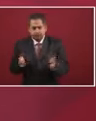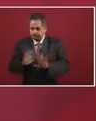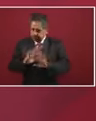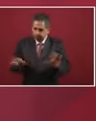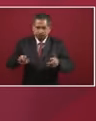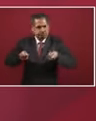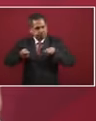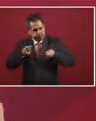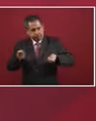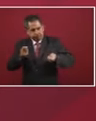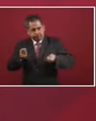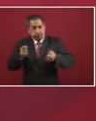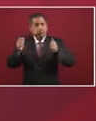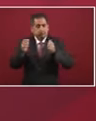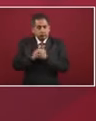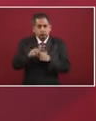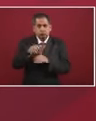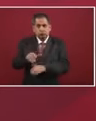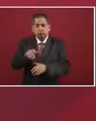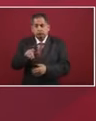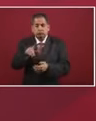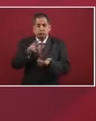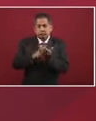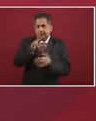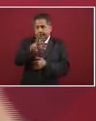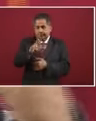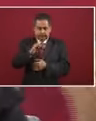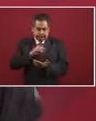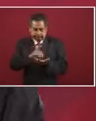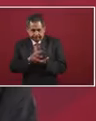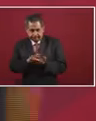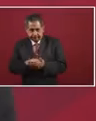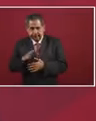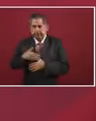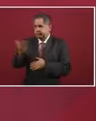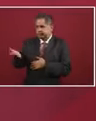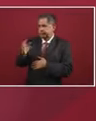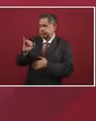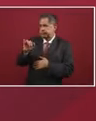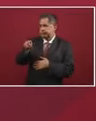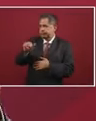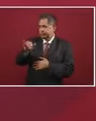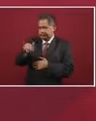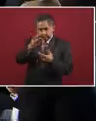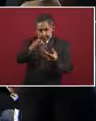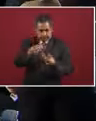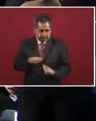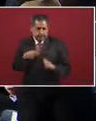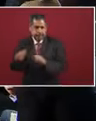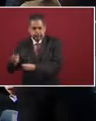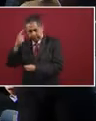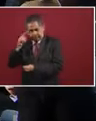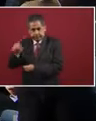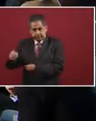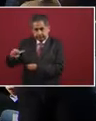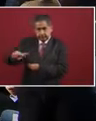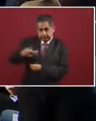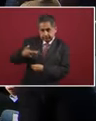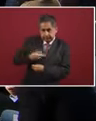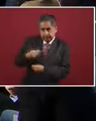haciendo. Respecto al 2018, no tengo aquí el dato, pero se lo pido al INAMI con mucho gusto para que te lo puedan proporcionar, que es lo que me estás